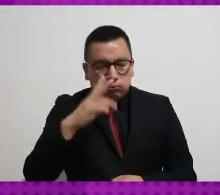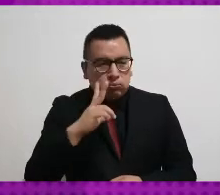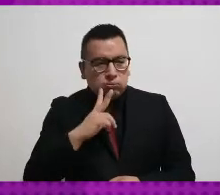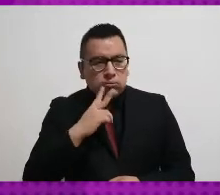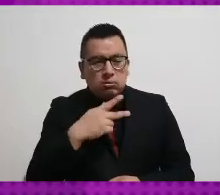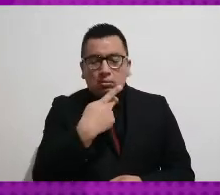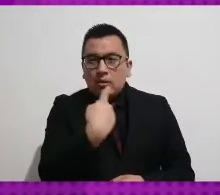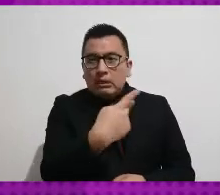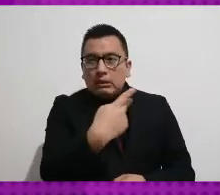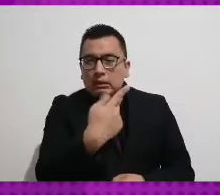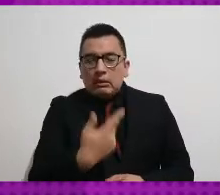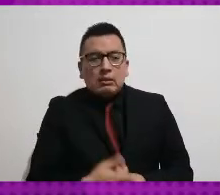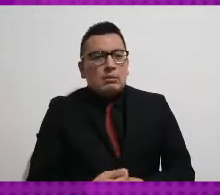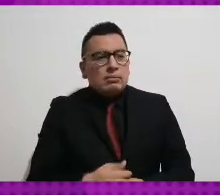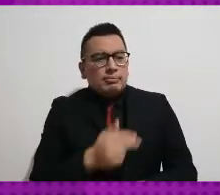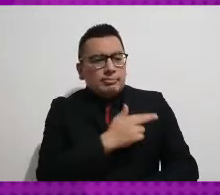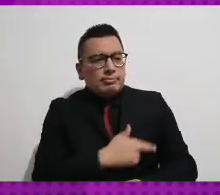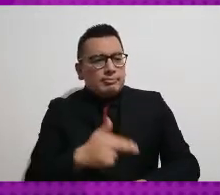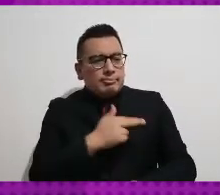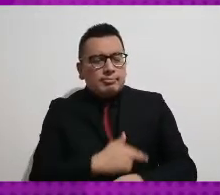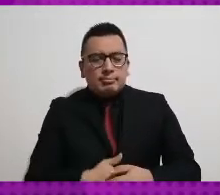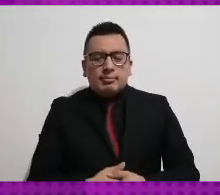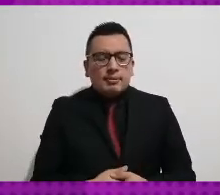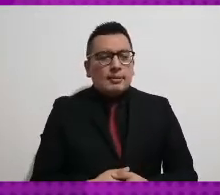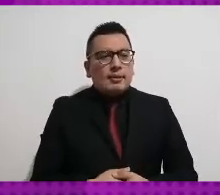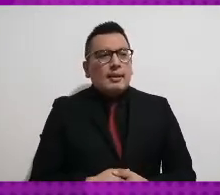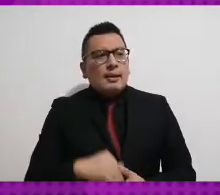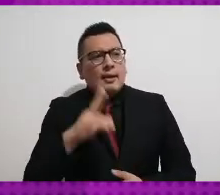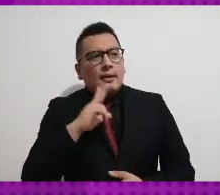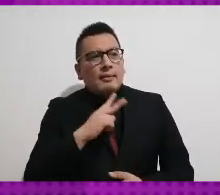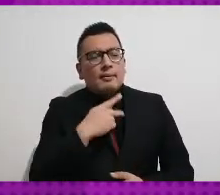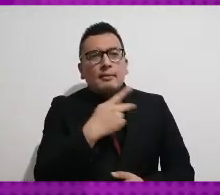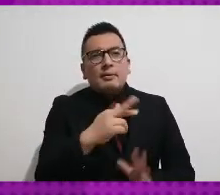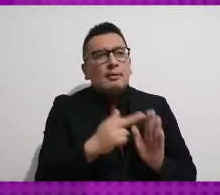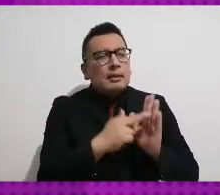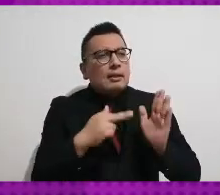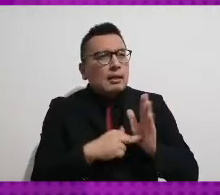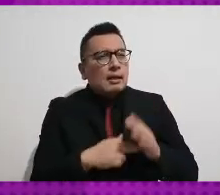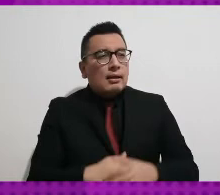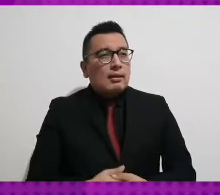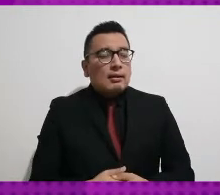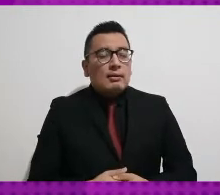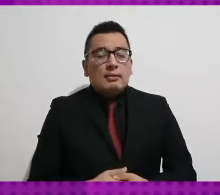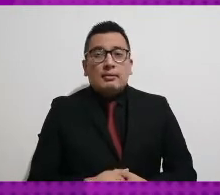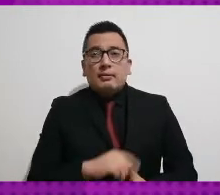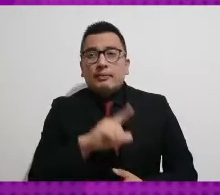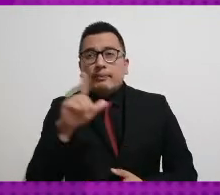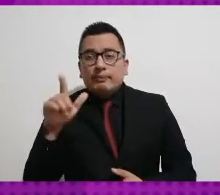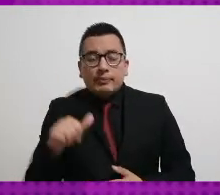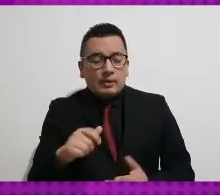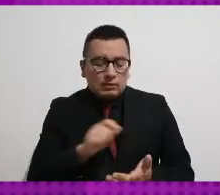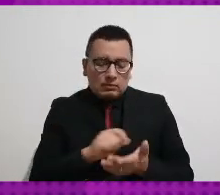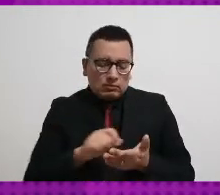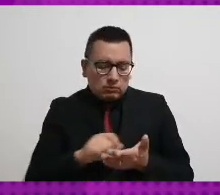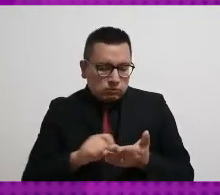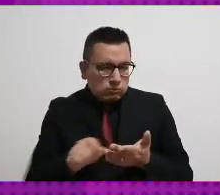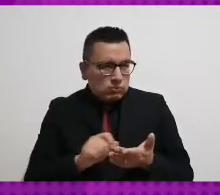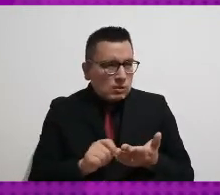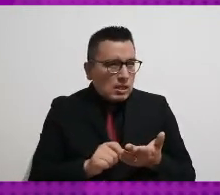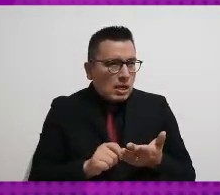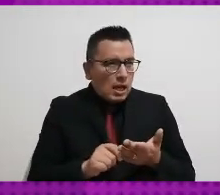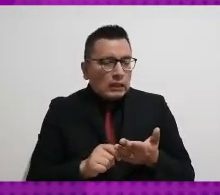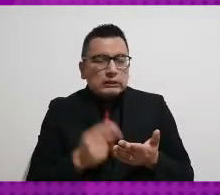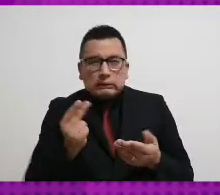de conocer los controles internos y que la evidencia sea también concluyente en